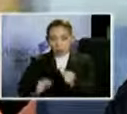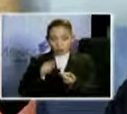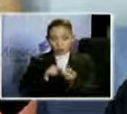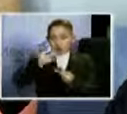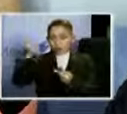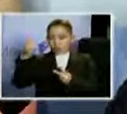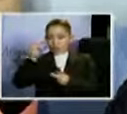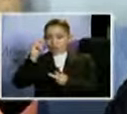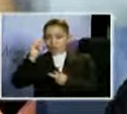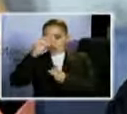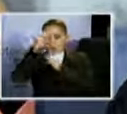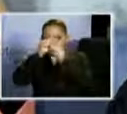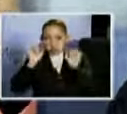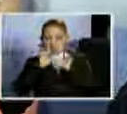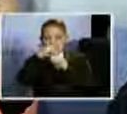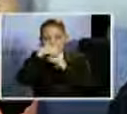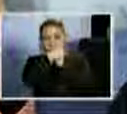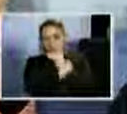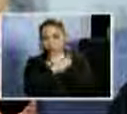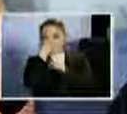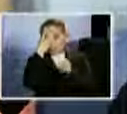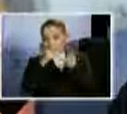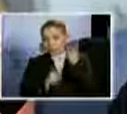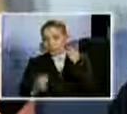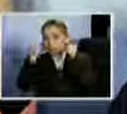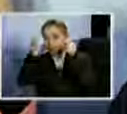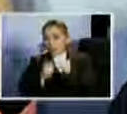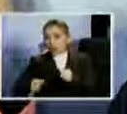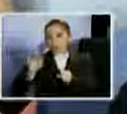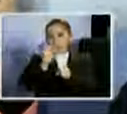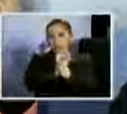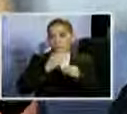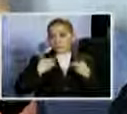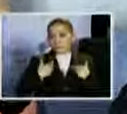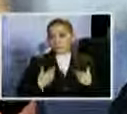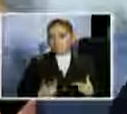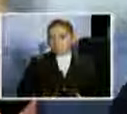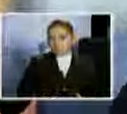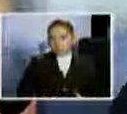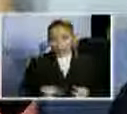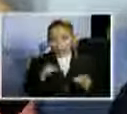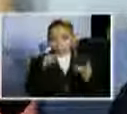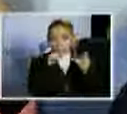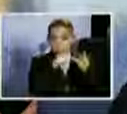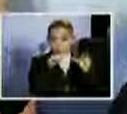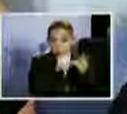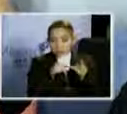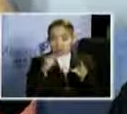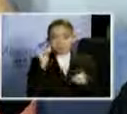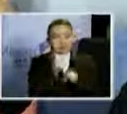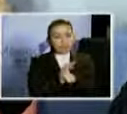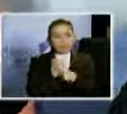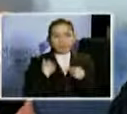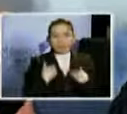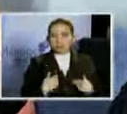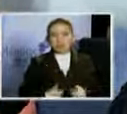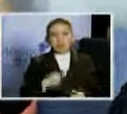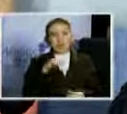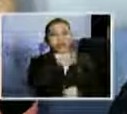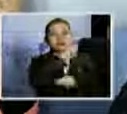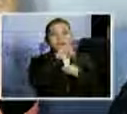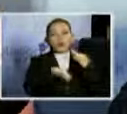terrorismo global y la tercera es la seguridad humana. Y en la tercera, que es seguridad humana,